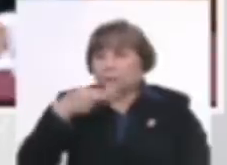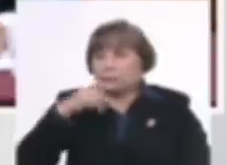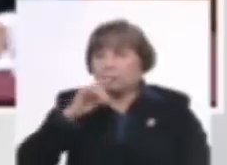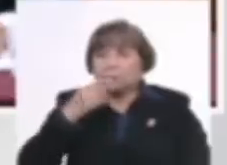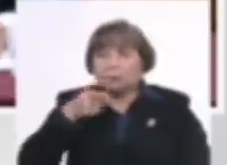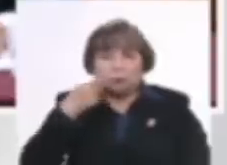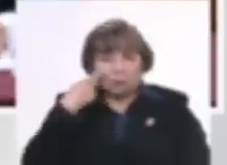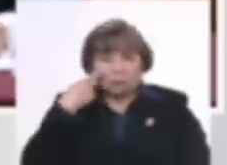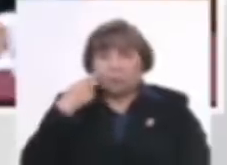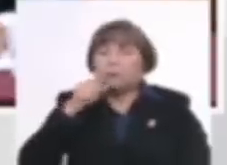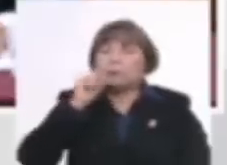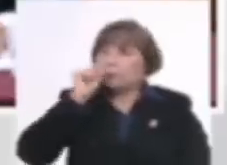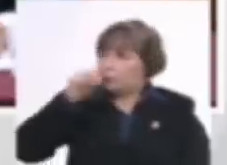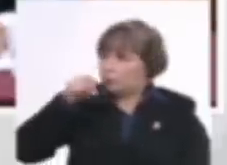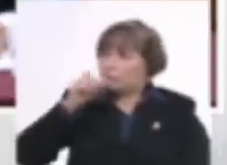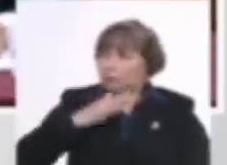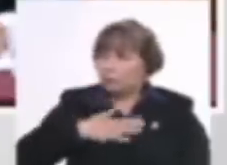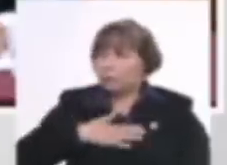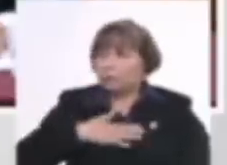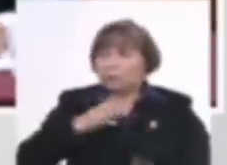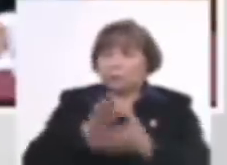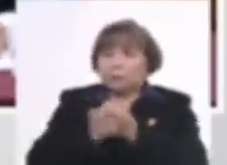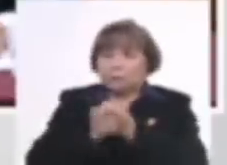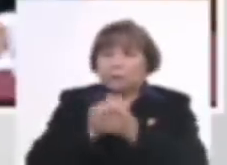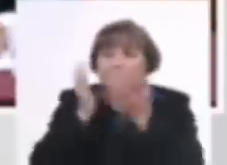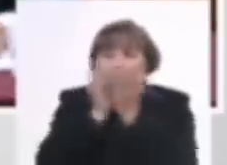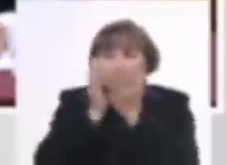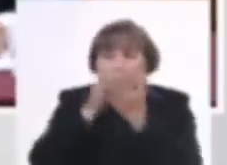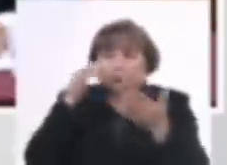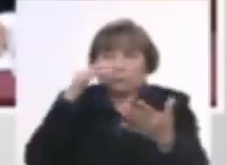qué circunstancias? Es mi compañera de estudios.